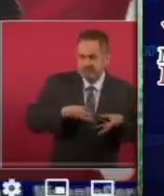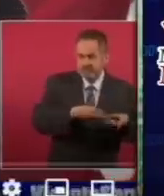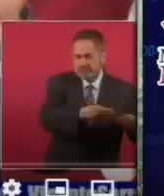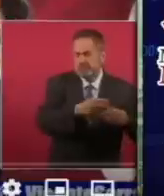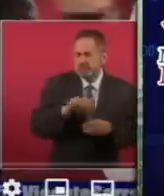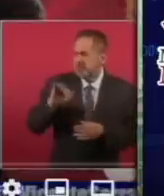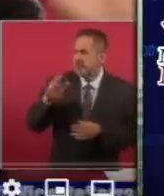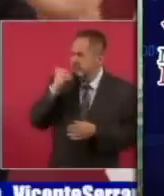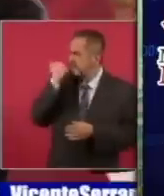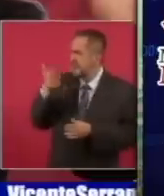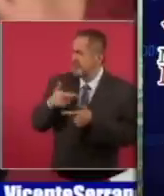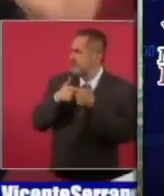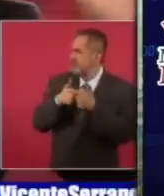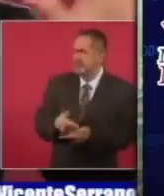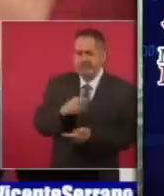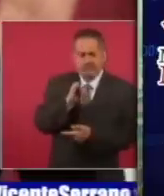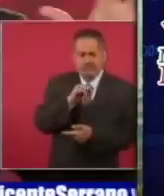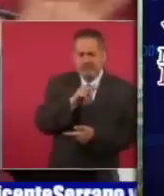Queremos